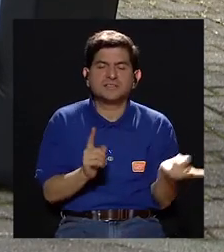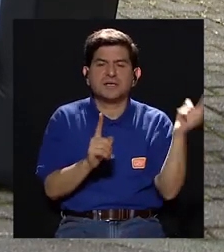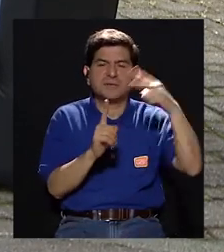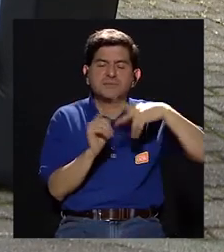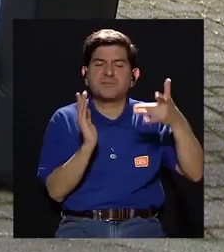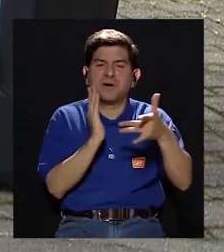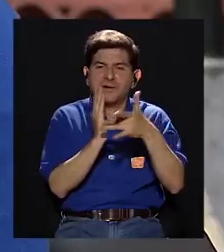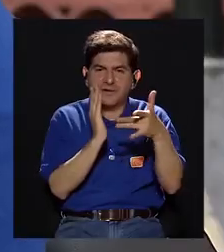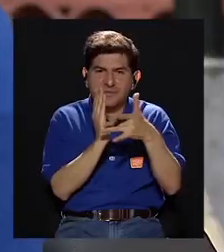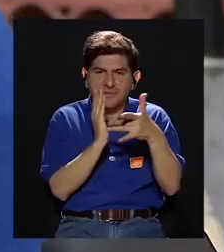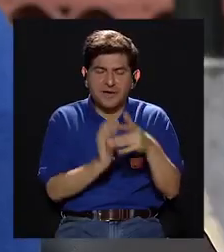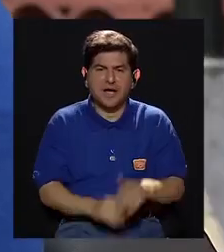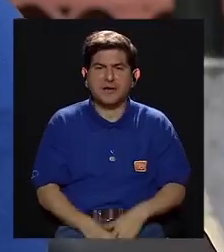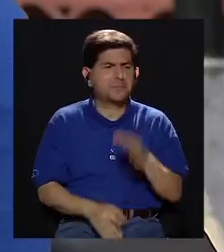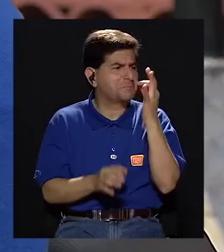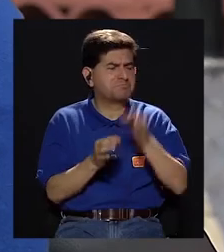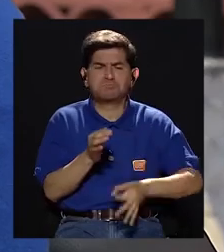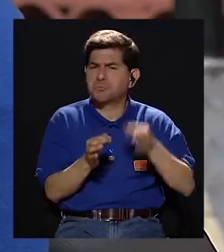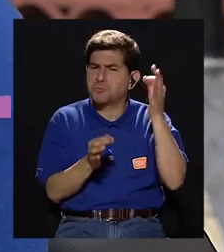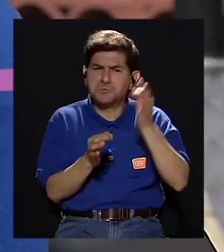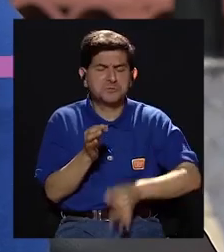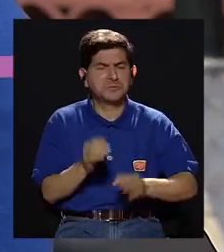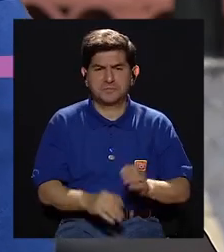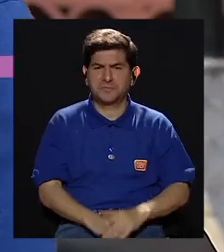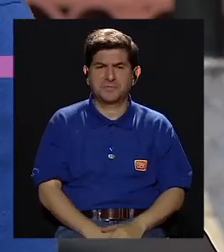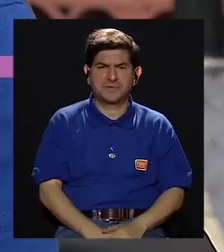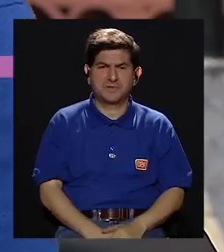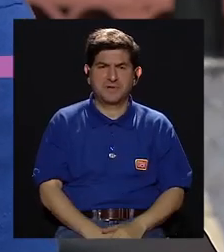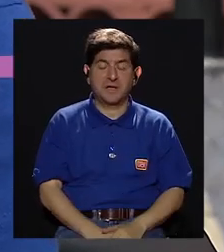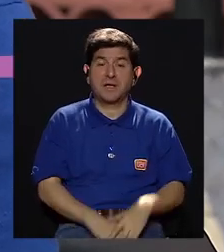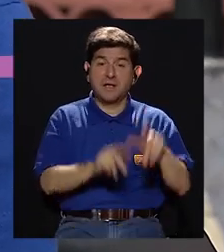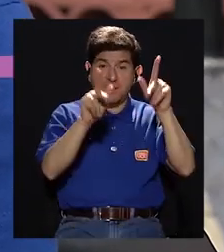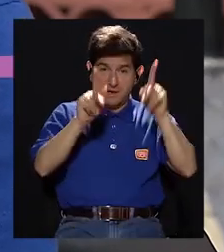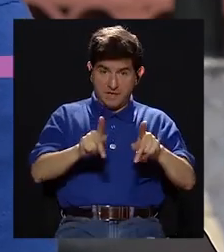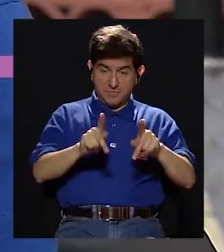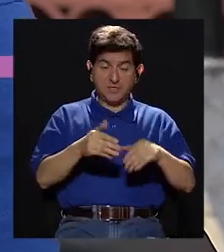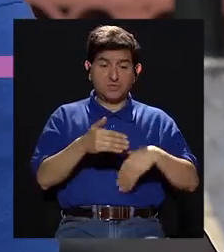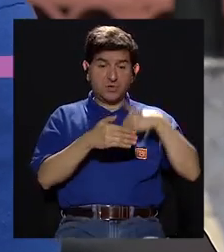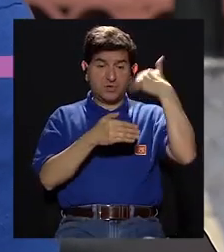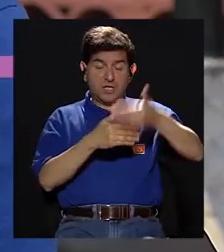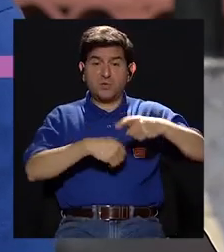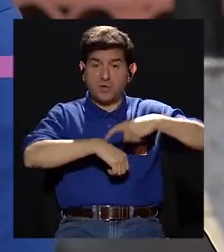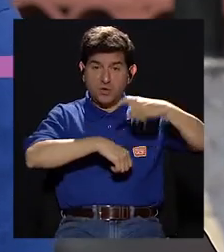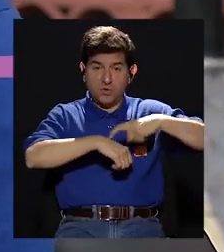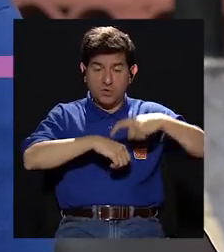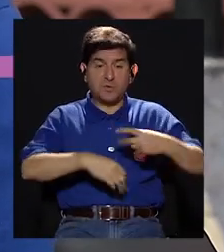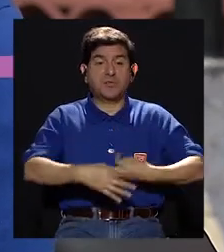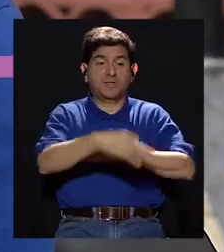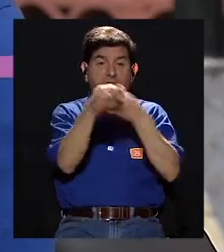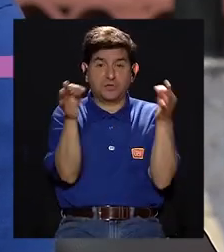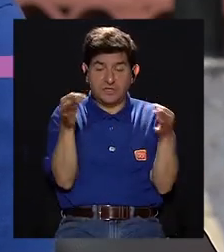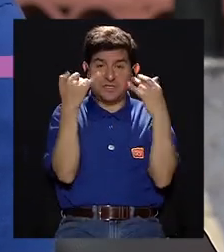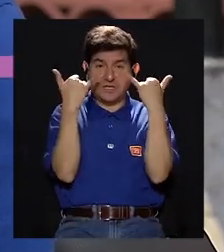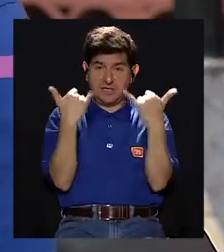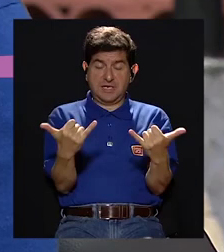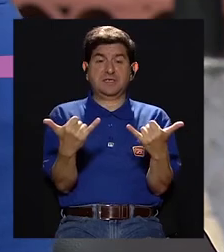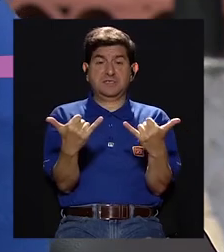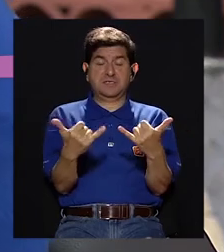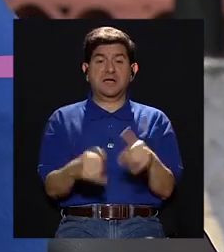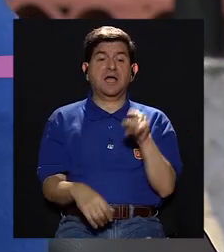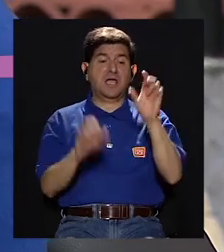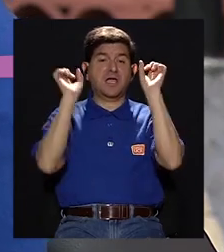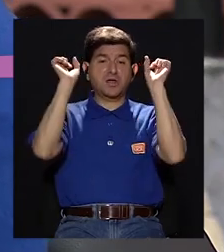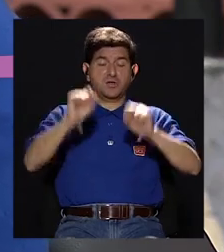para aplicar la técnica, que realmente es súper sencillo. Y pues entonces las personas, a partir del momento en el que toman el taller, ya